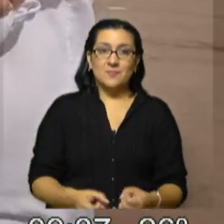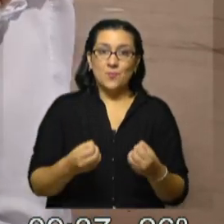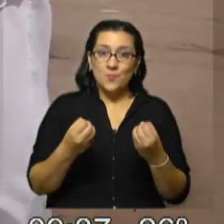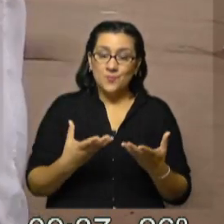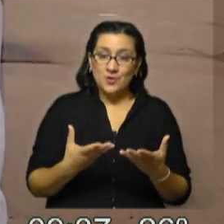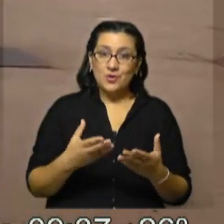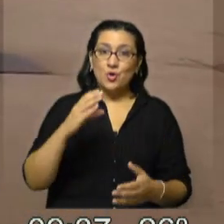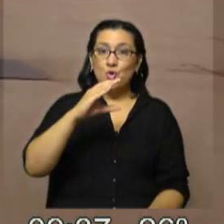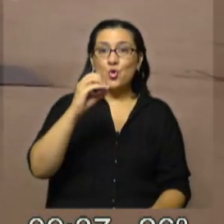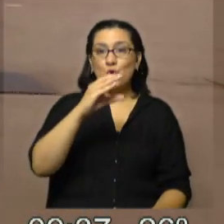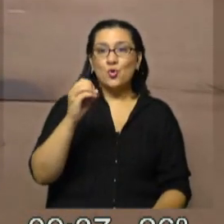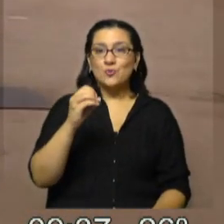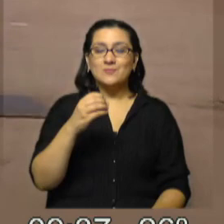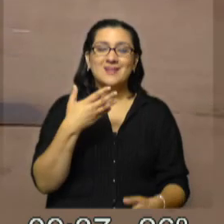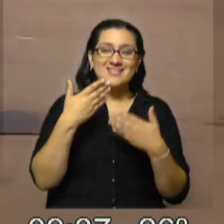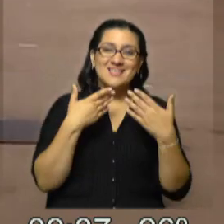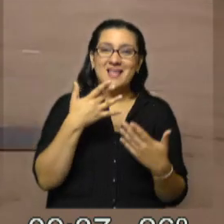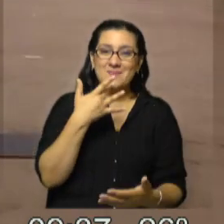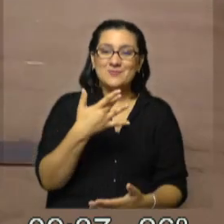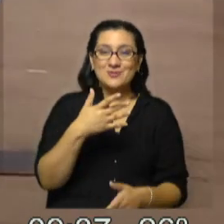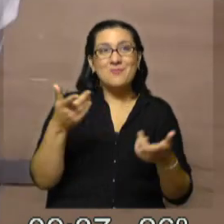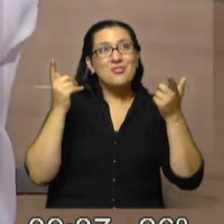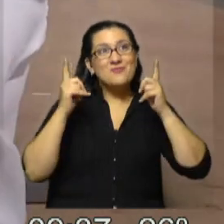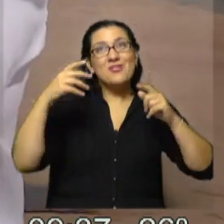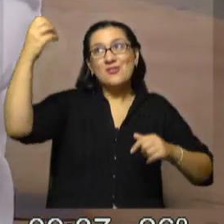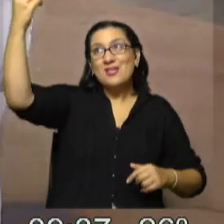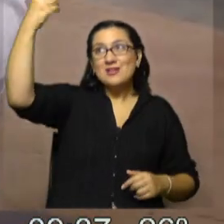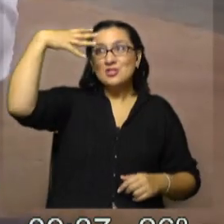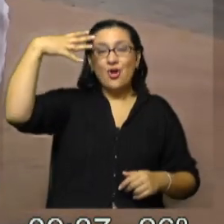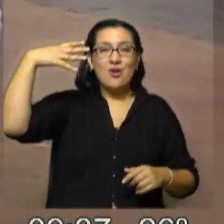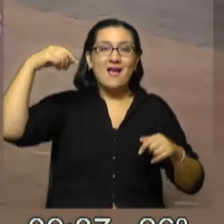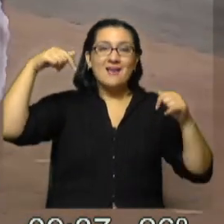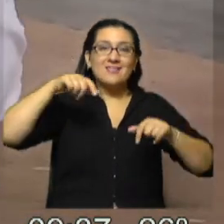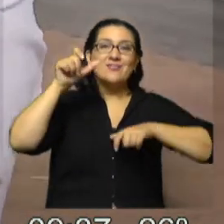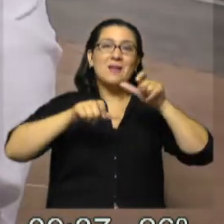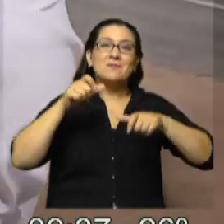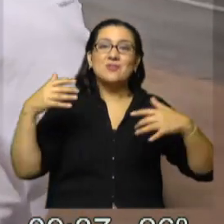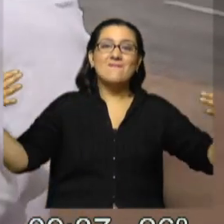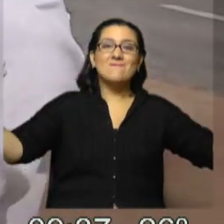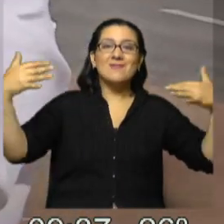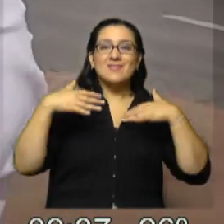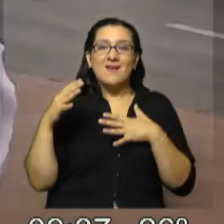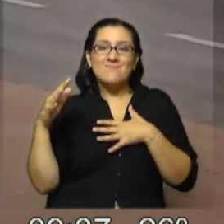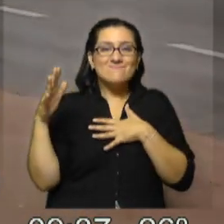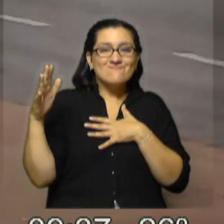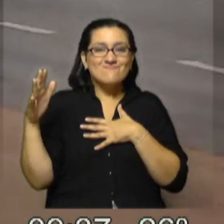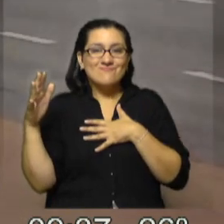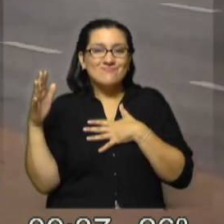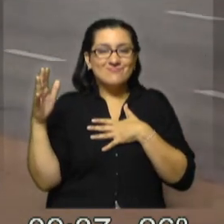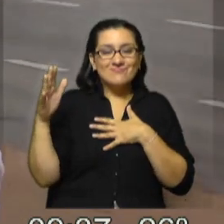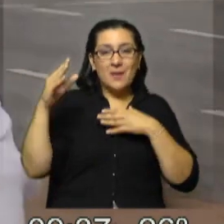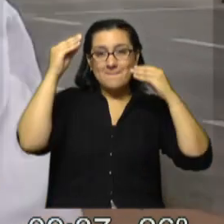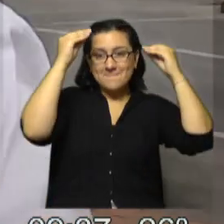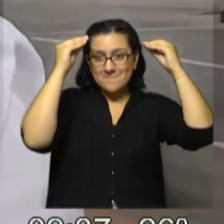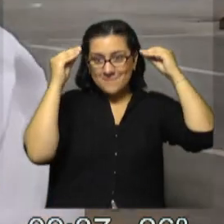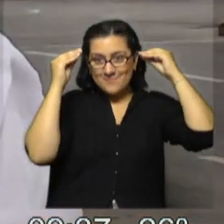Alberto, Coco, hemos tenido una charla hermosa, estamos disfrutando de este sol capitalino, aquí donde hoy la gente vendrá a milonguear, donde ya ha milongueado durante el verano